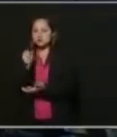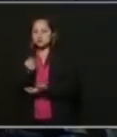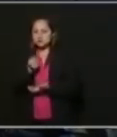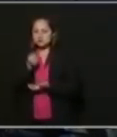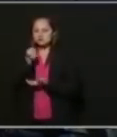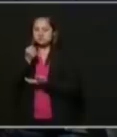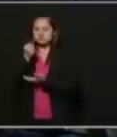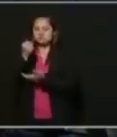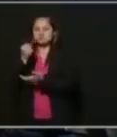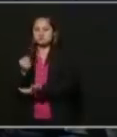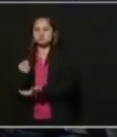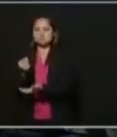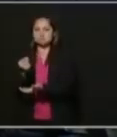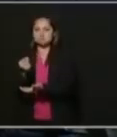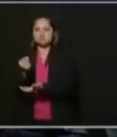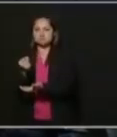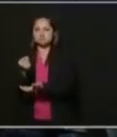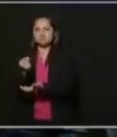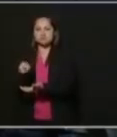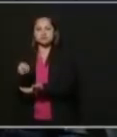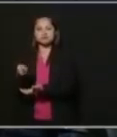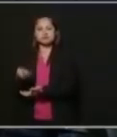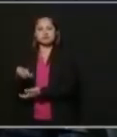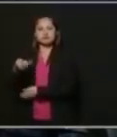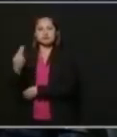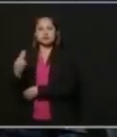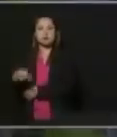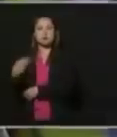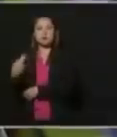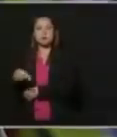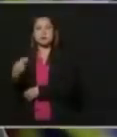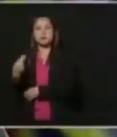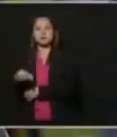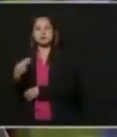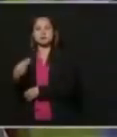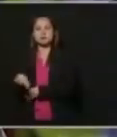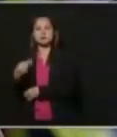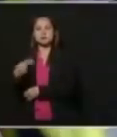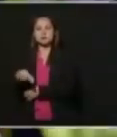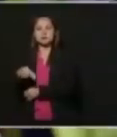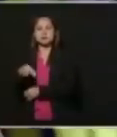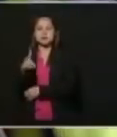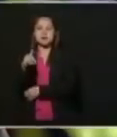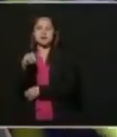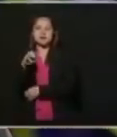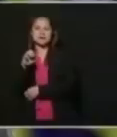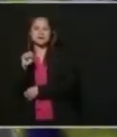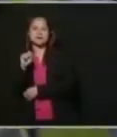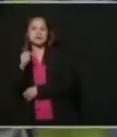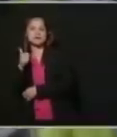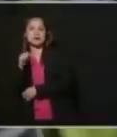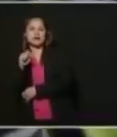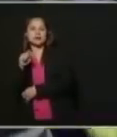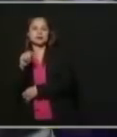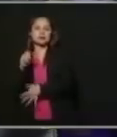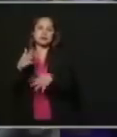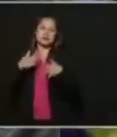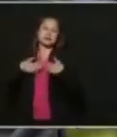recursos que les llaman de desgaste, de fatiga,